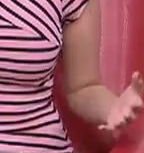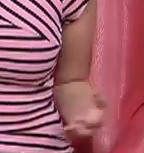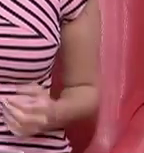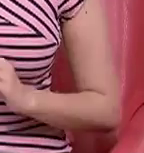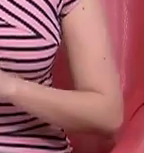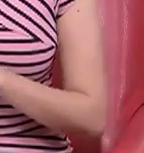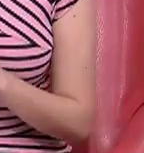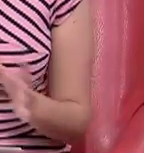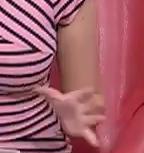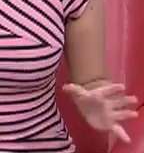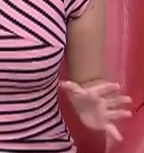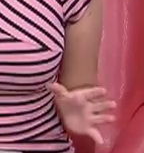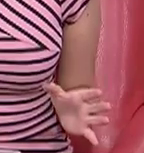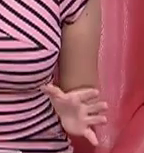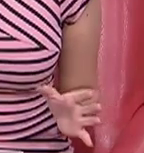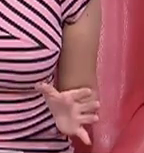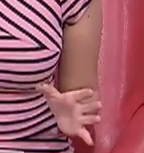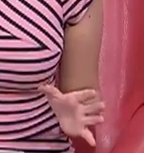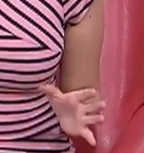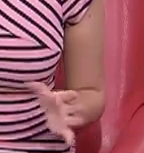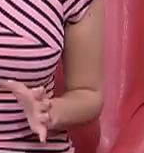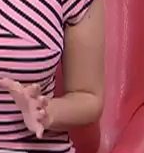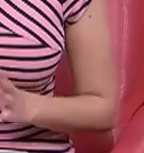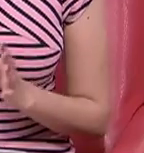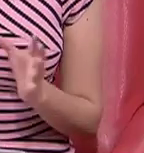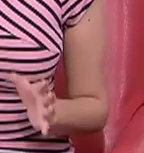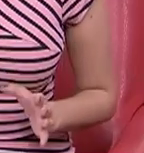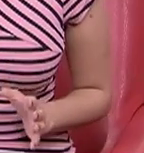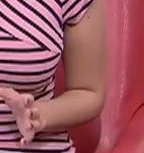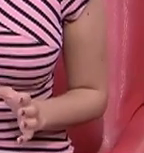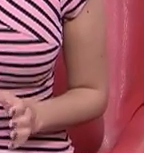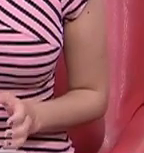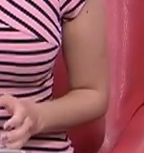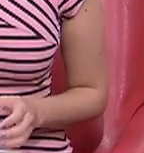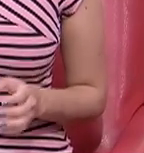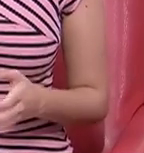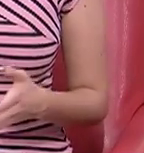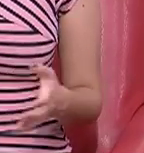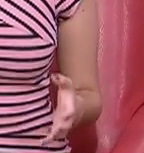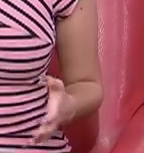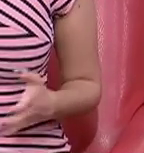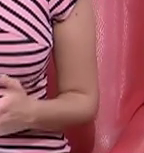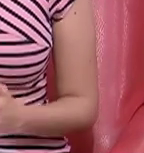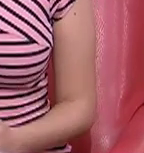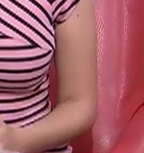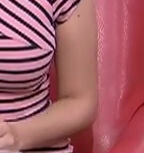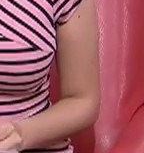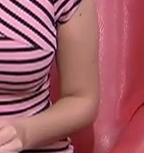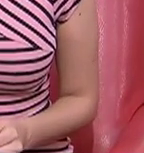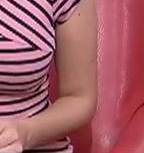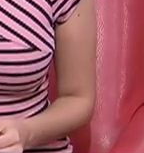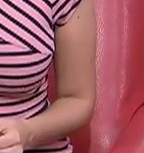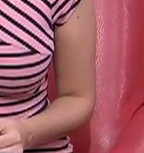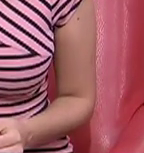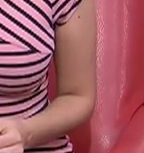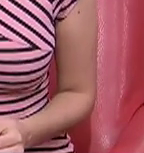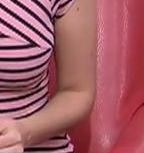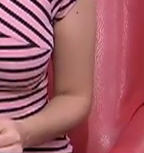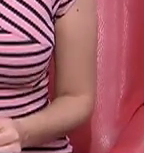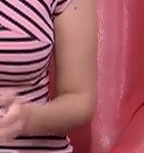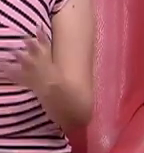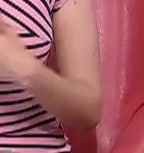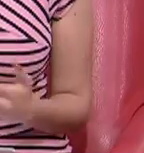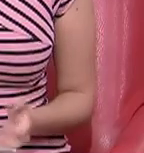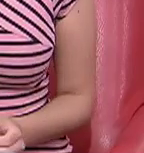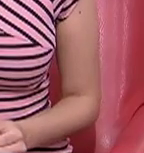quejan de que los dispositivos de Apple siguen siendo muy caros y que pues están perdiendo cada vez actualidad. ¿Ustedes